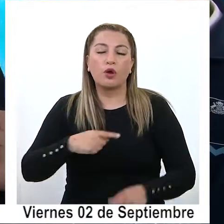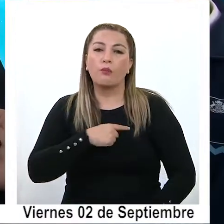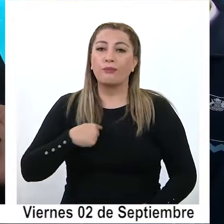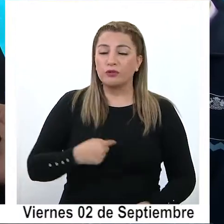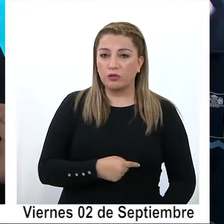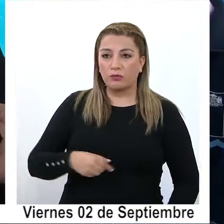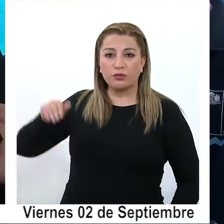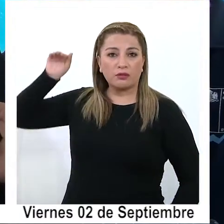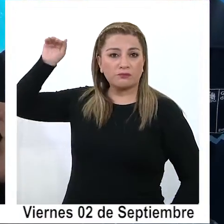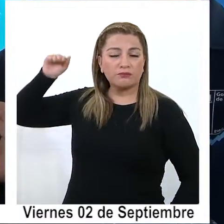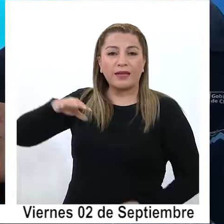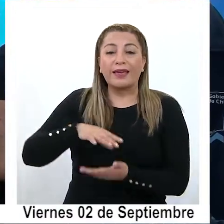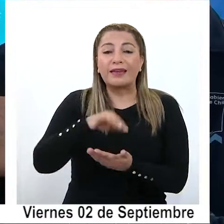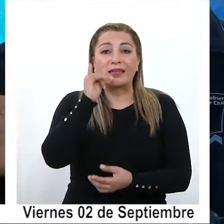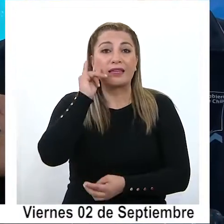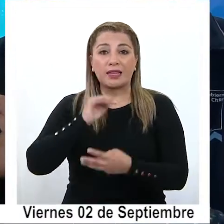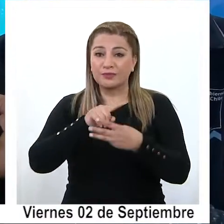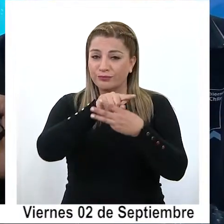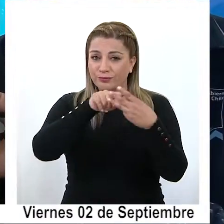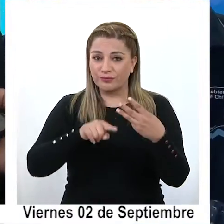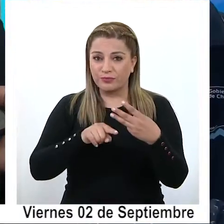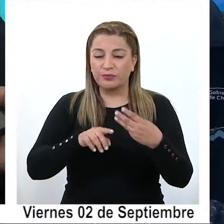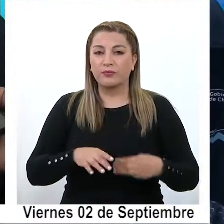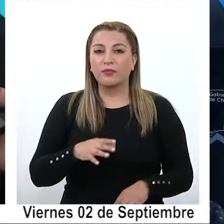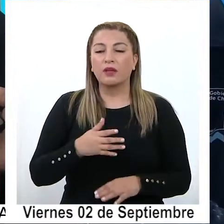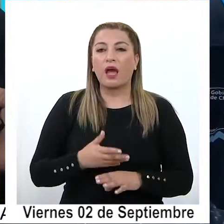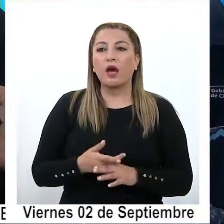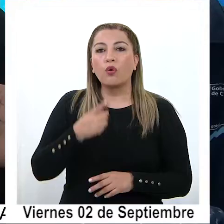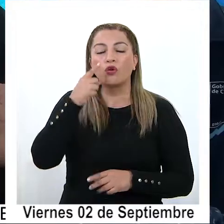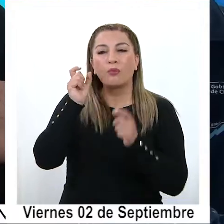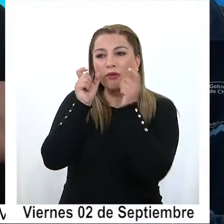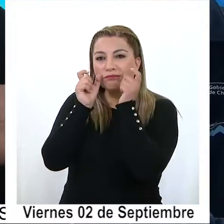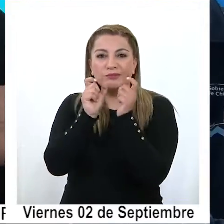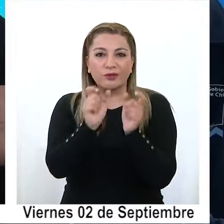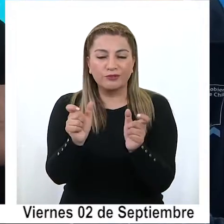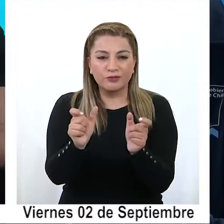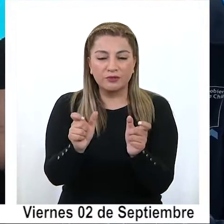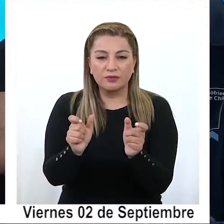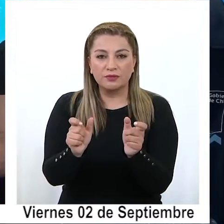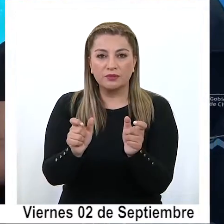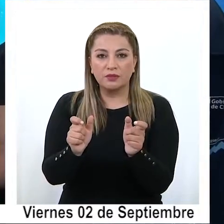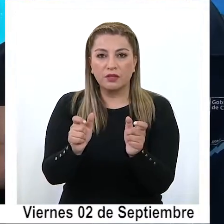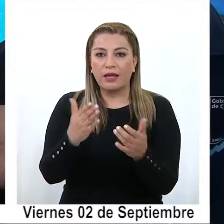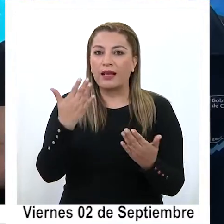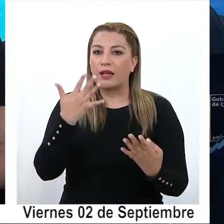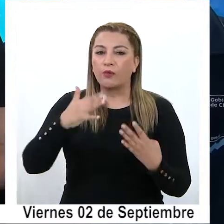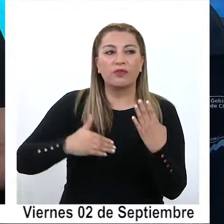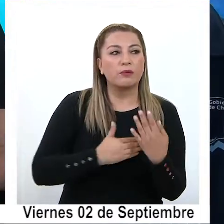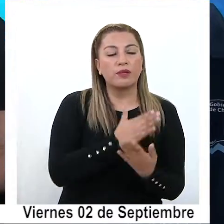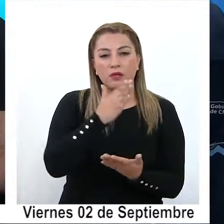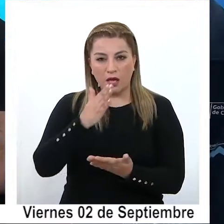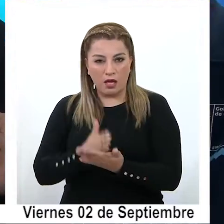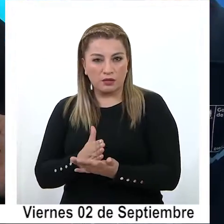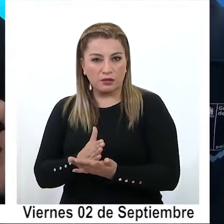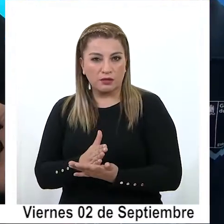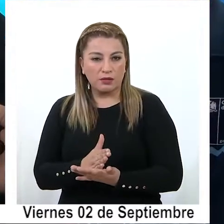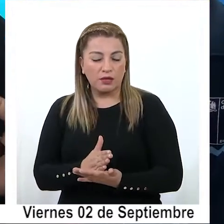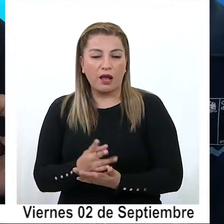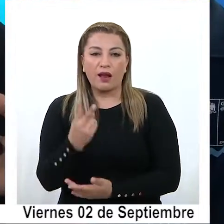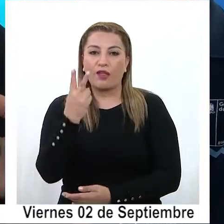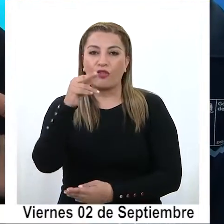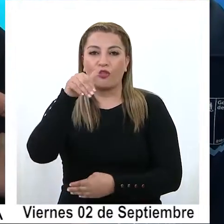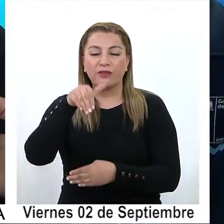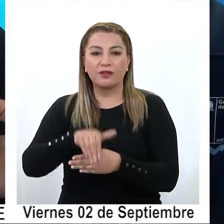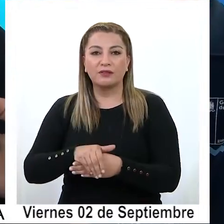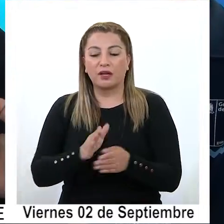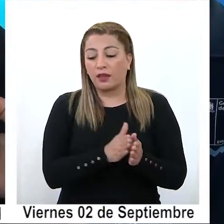Hospicio, Iquique, tengo un fiscalizador, ¿no es cierto?, desde las 9 de la mañana hasta las 14